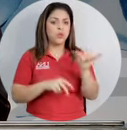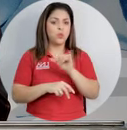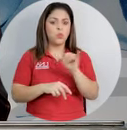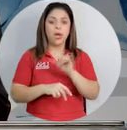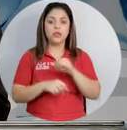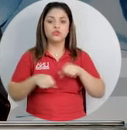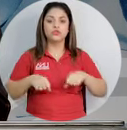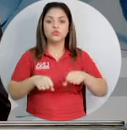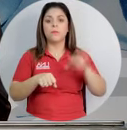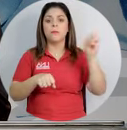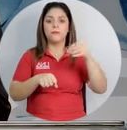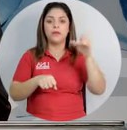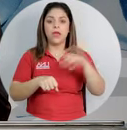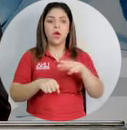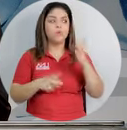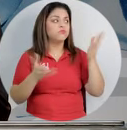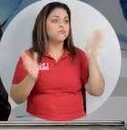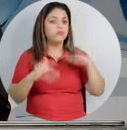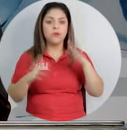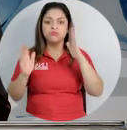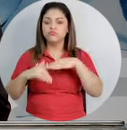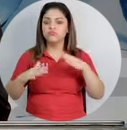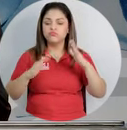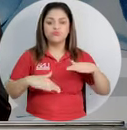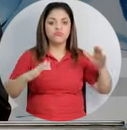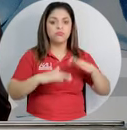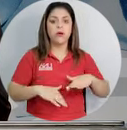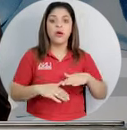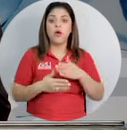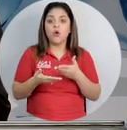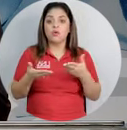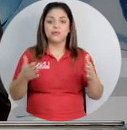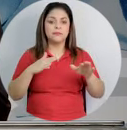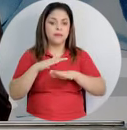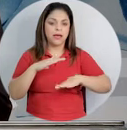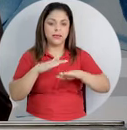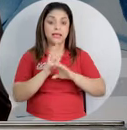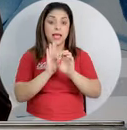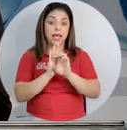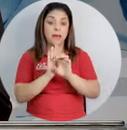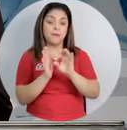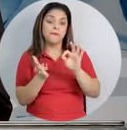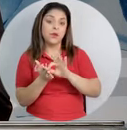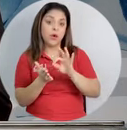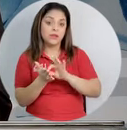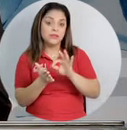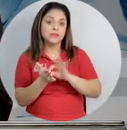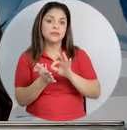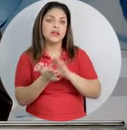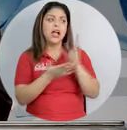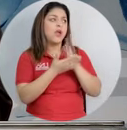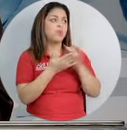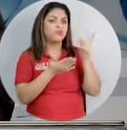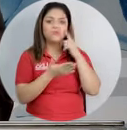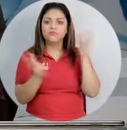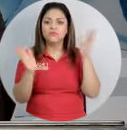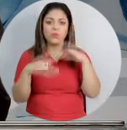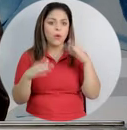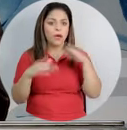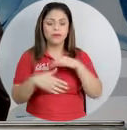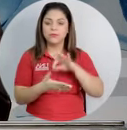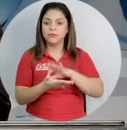cómo hay desabastecimiento, que es preocupante. Productos muy básicos como frijoles, a veces